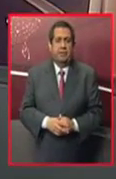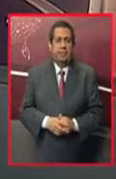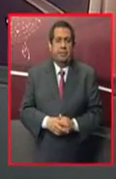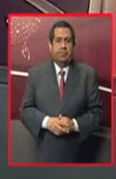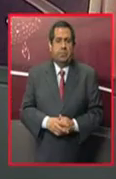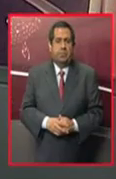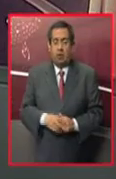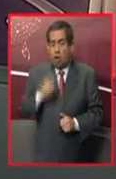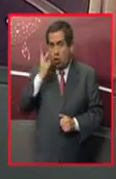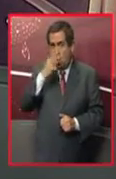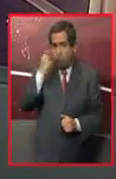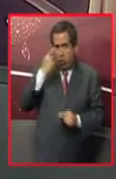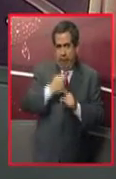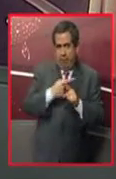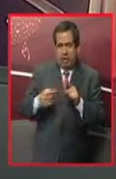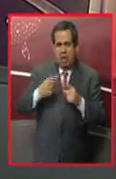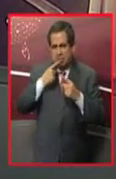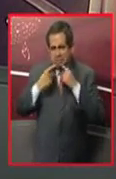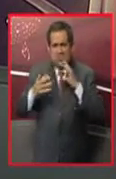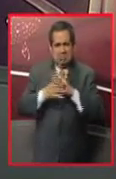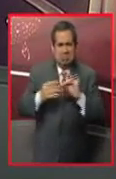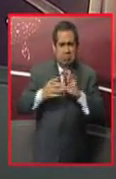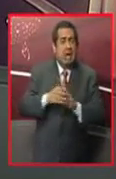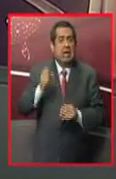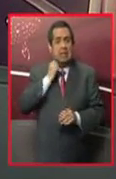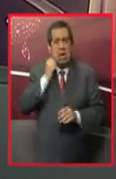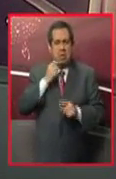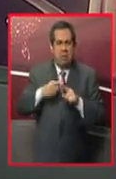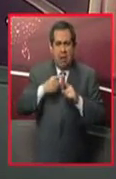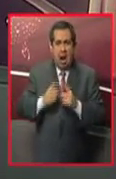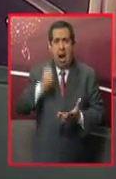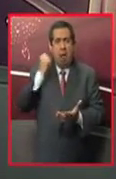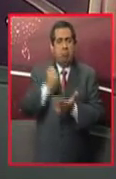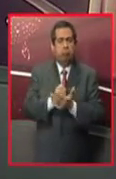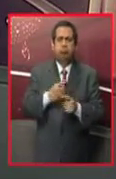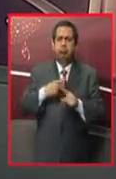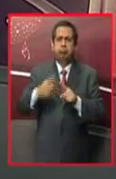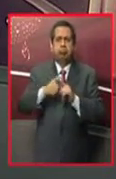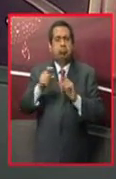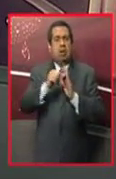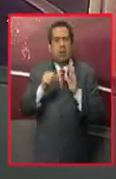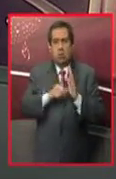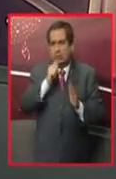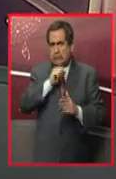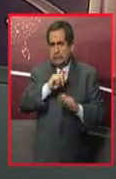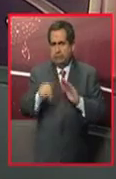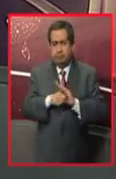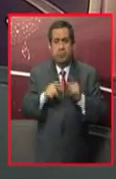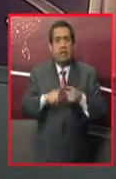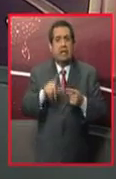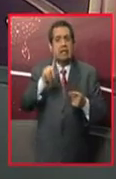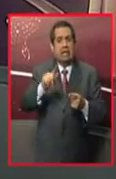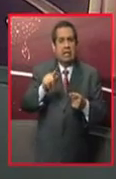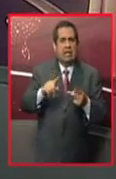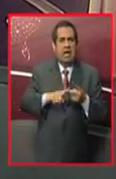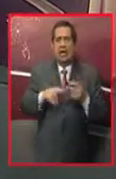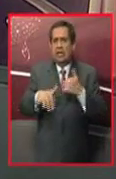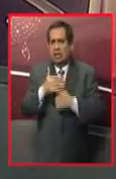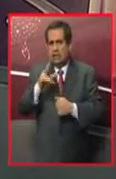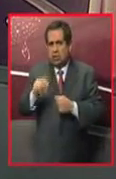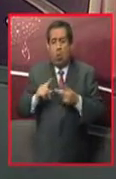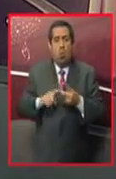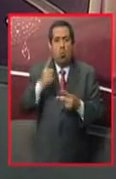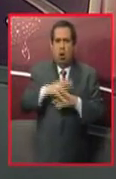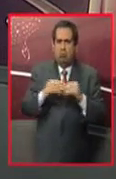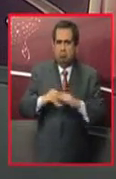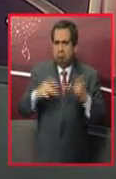Luego de más de 2 horas y media de discusión, el Pleno del Senado aprobó en lo general y los artículos no reservados con 70 a favor, 15 en contra, una